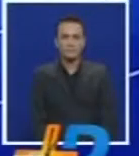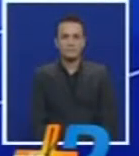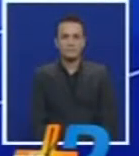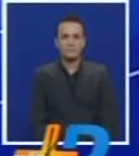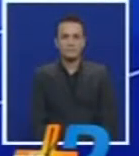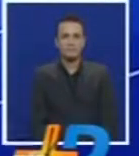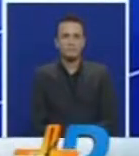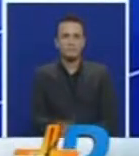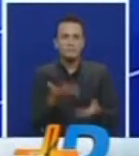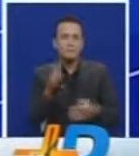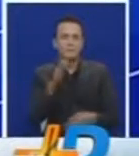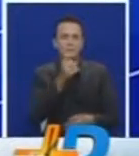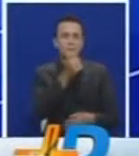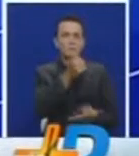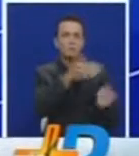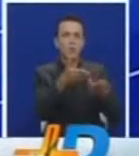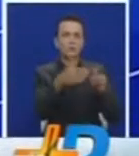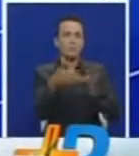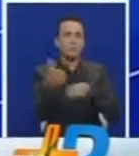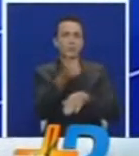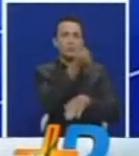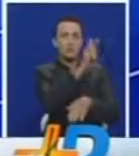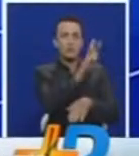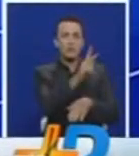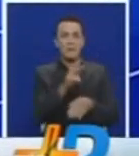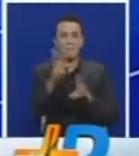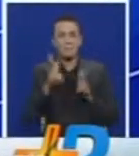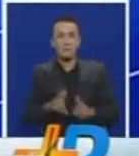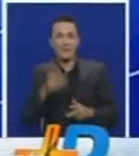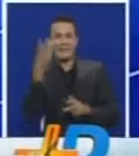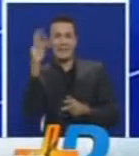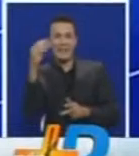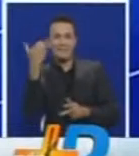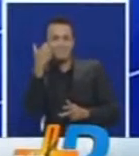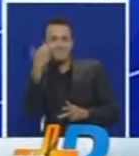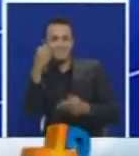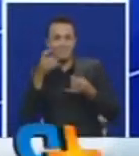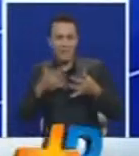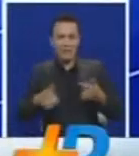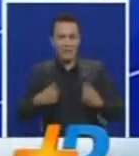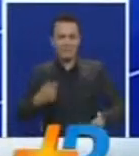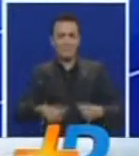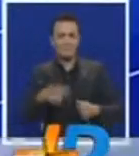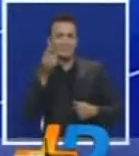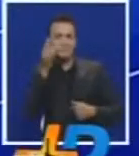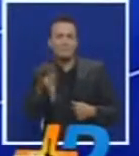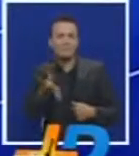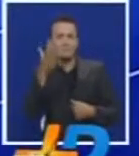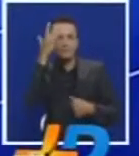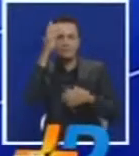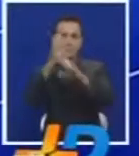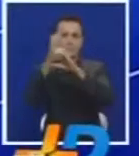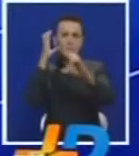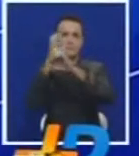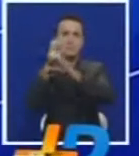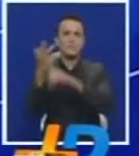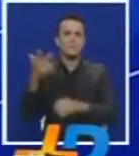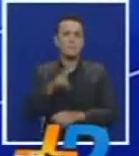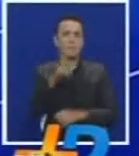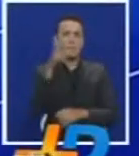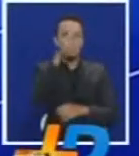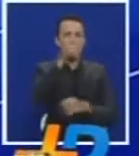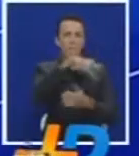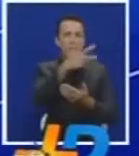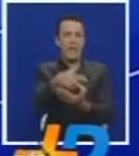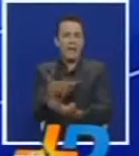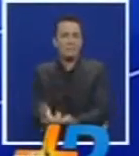Doce muertos y más de 30 heridos dejó el accidente de un bus escalera que rodó por un abismo de 80 metros en la vía que de Jambaló conduce al municipio de Toribío, en el